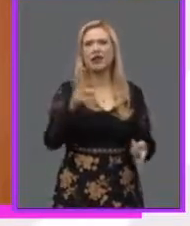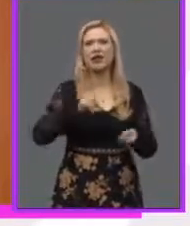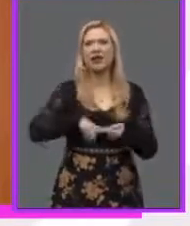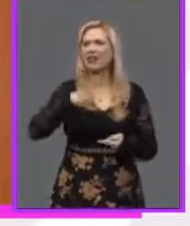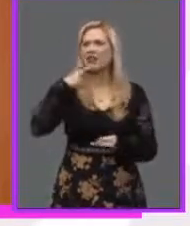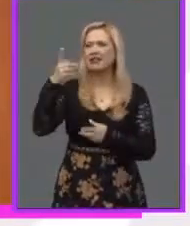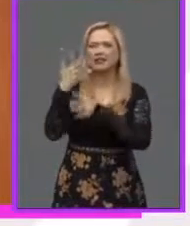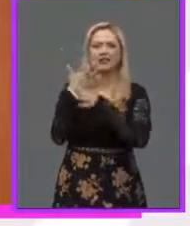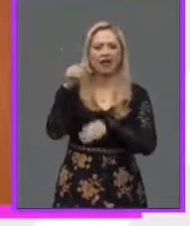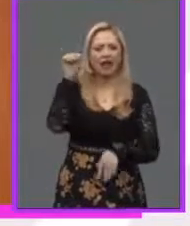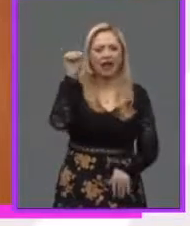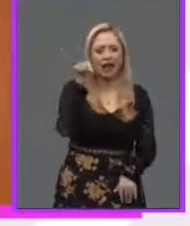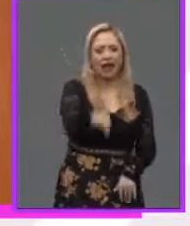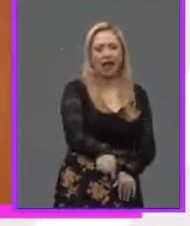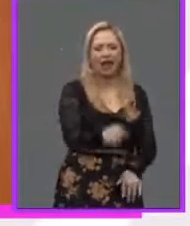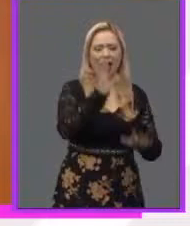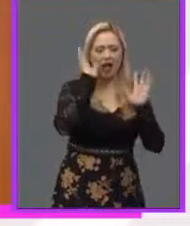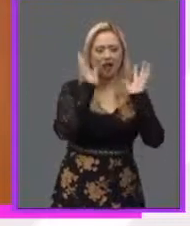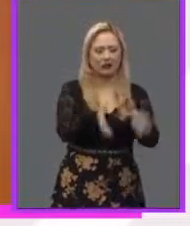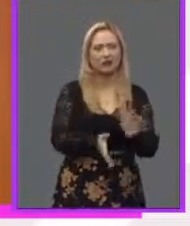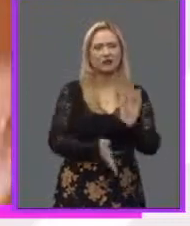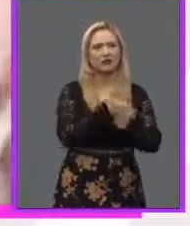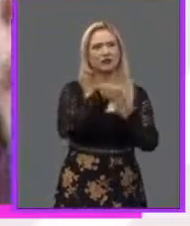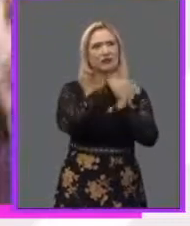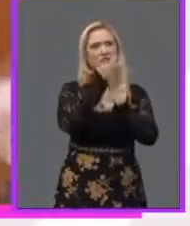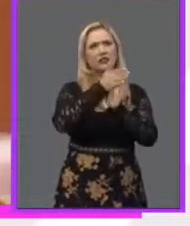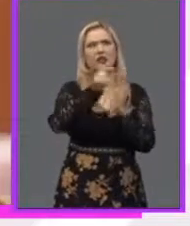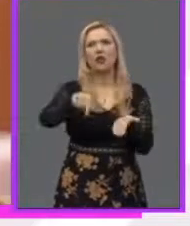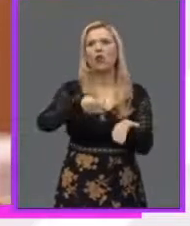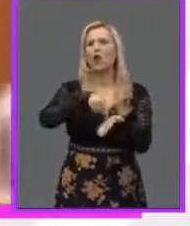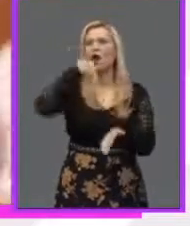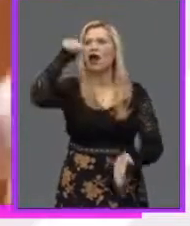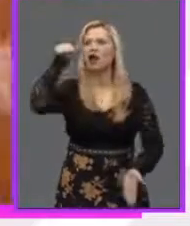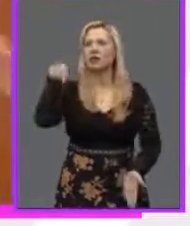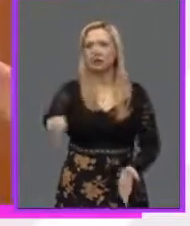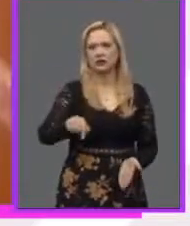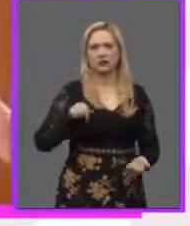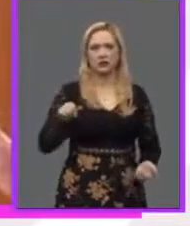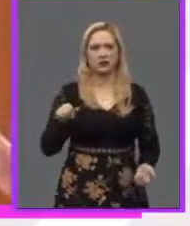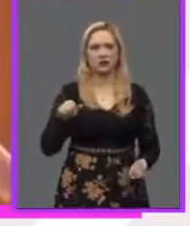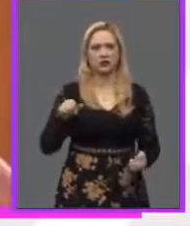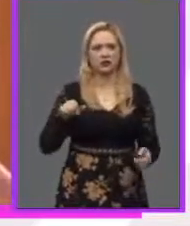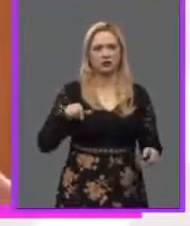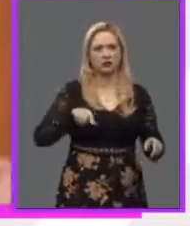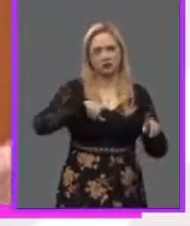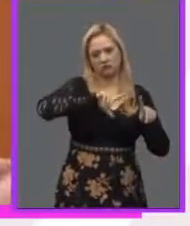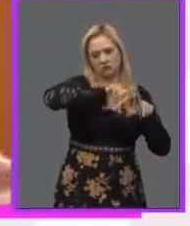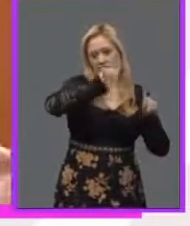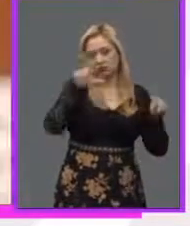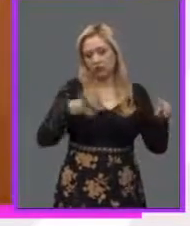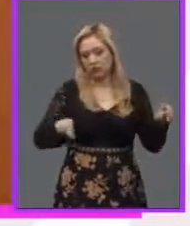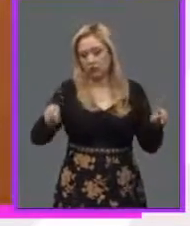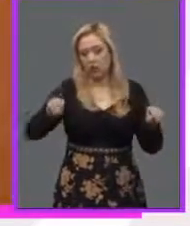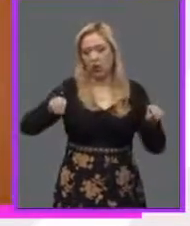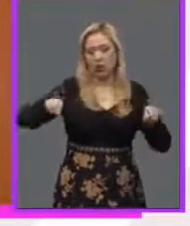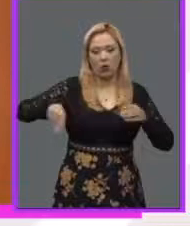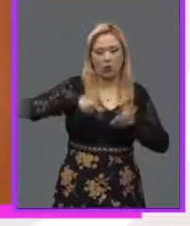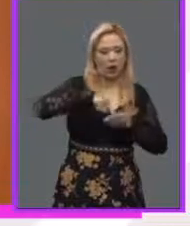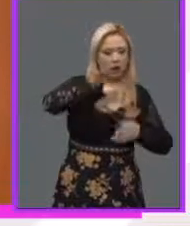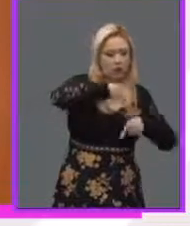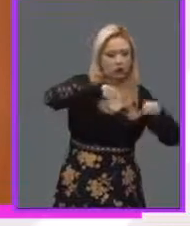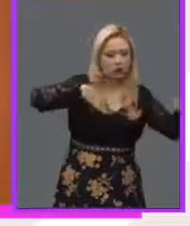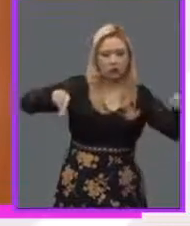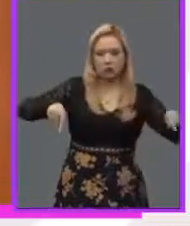define, o sea, quién define en qué lugar, digamos, geográfico, ¿no? Y cómo